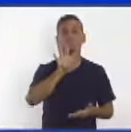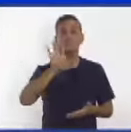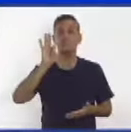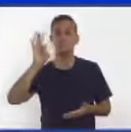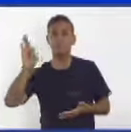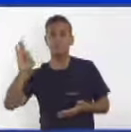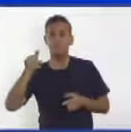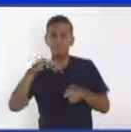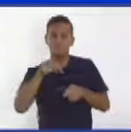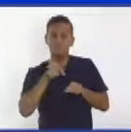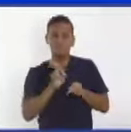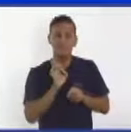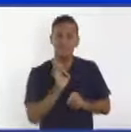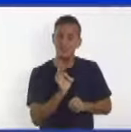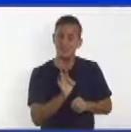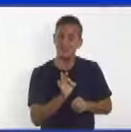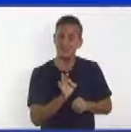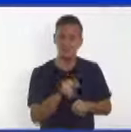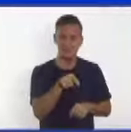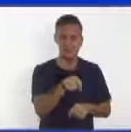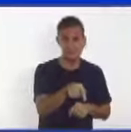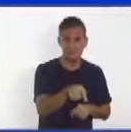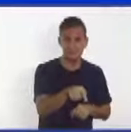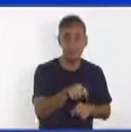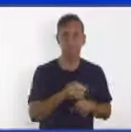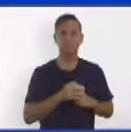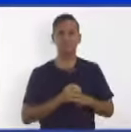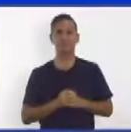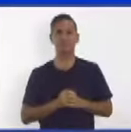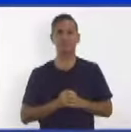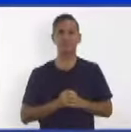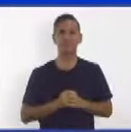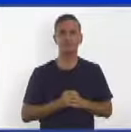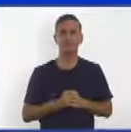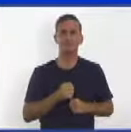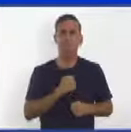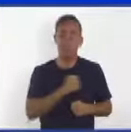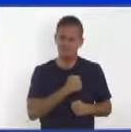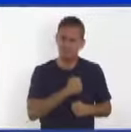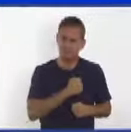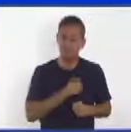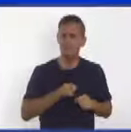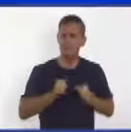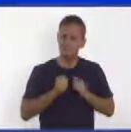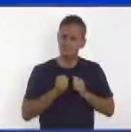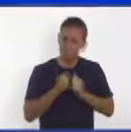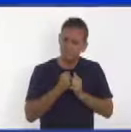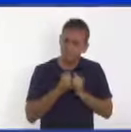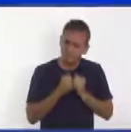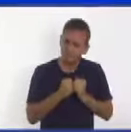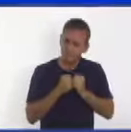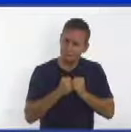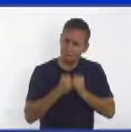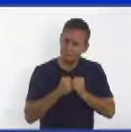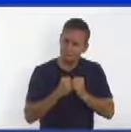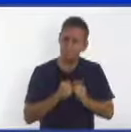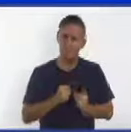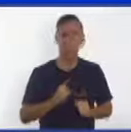esa nota preliminar quiero insistir les porque decidimos no ponerlo en